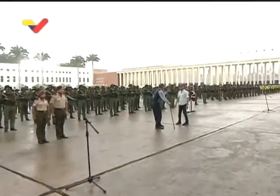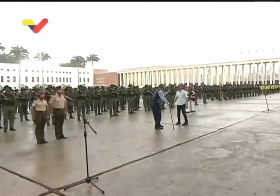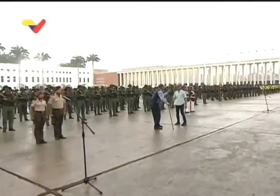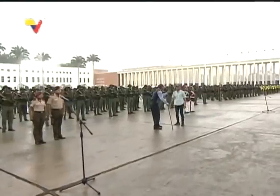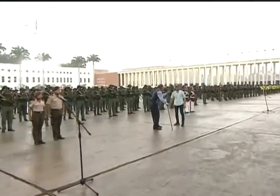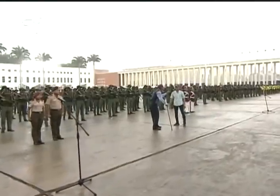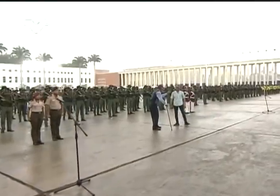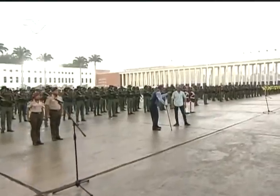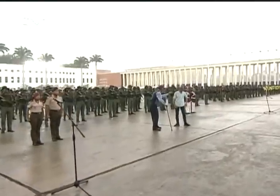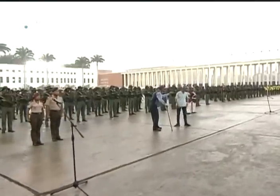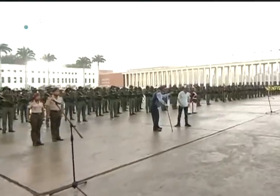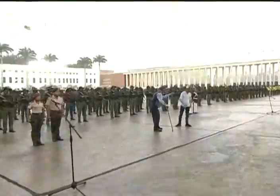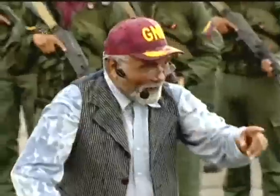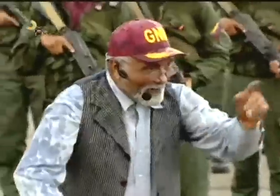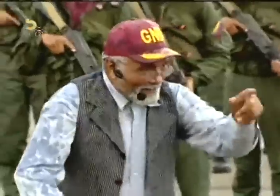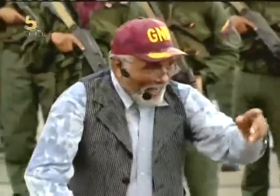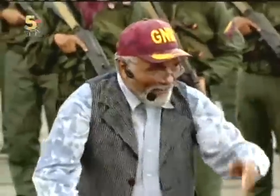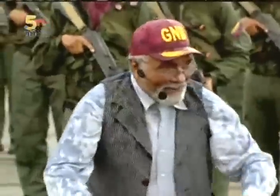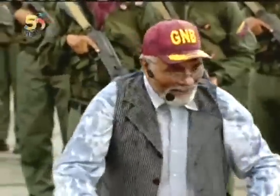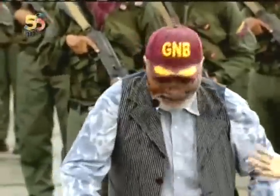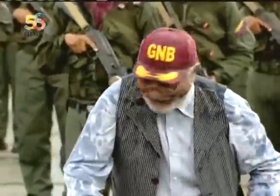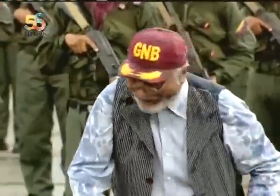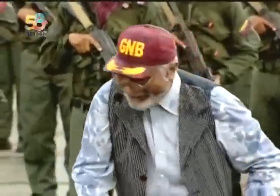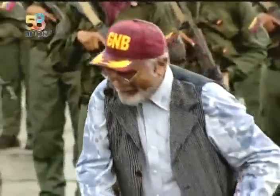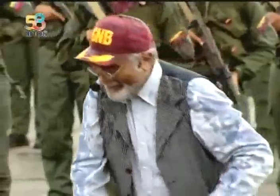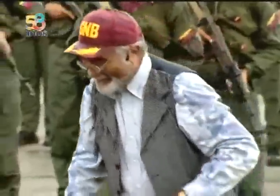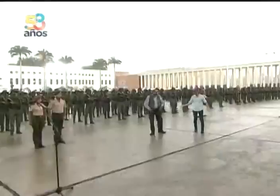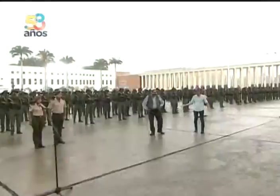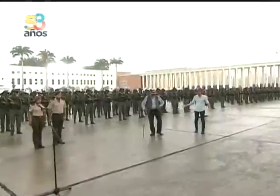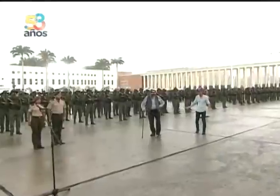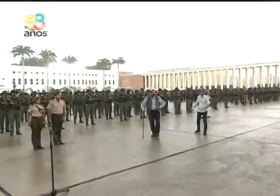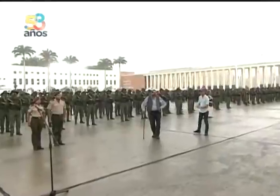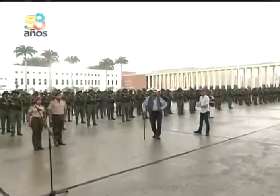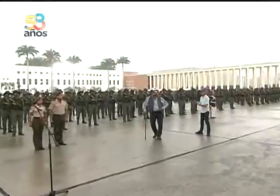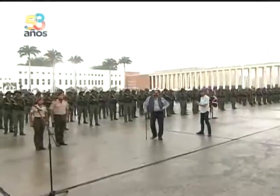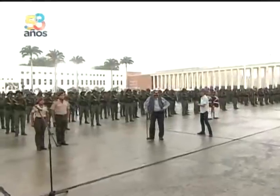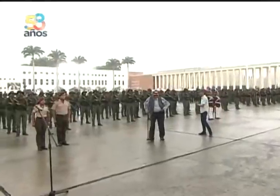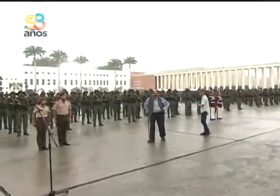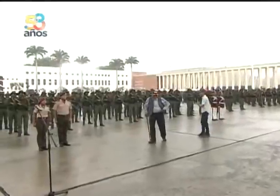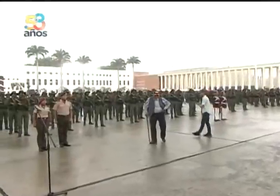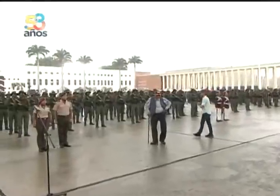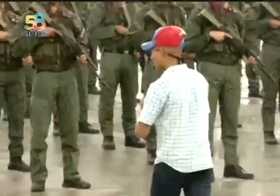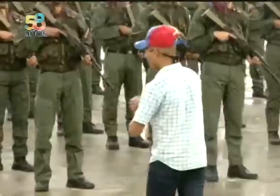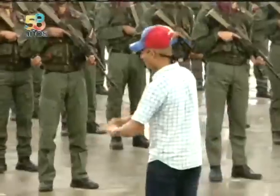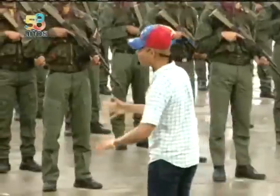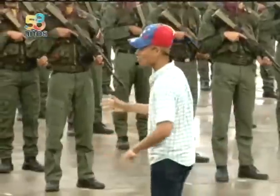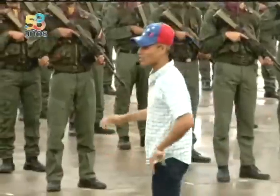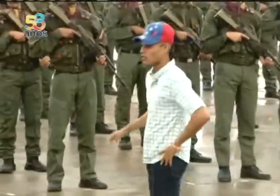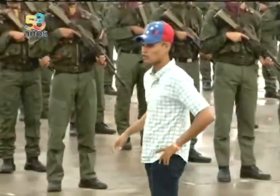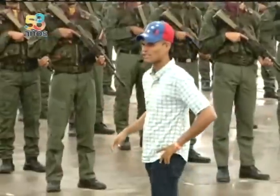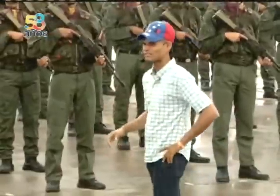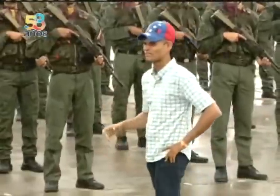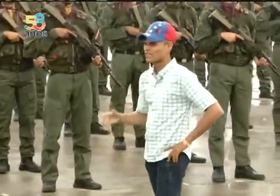es una gran verdad, hijo. ¿Ves? ¿Te das cuenta? Ajá. Abuelo, hablando de otra cosa.